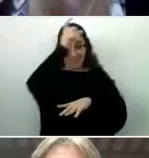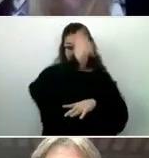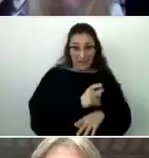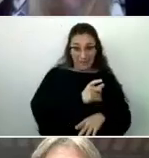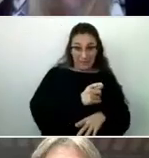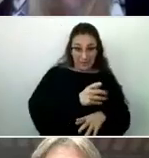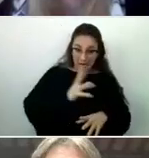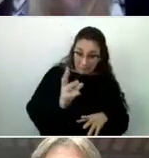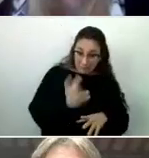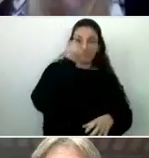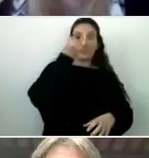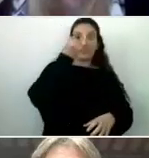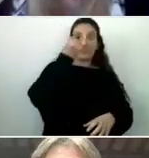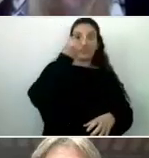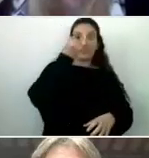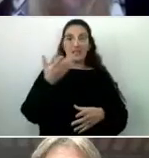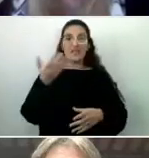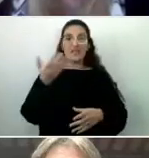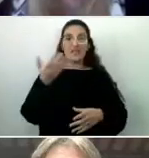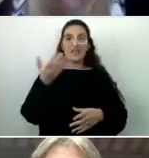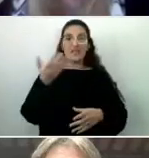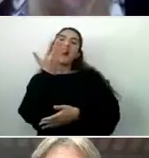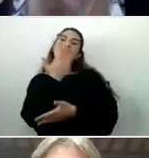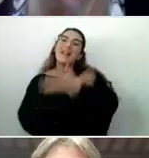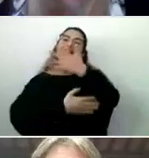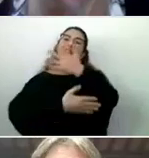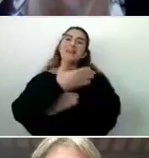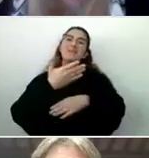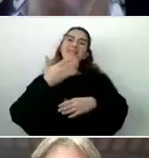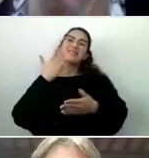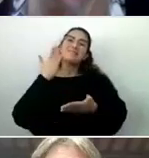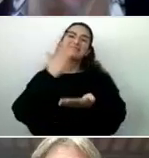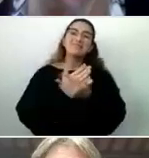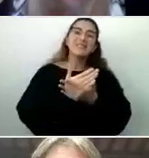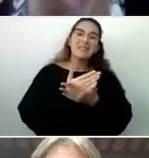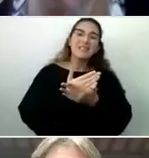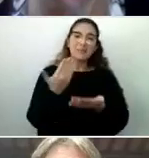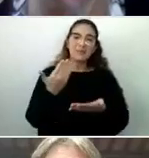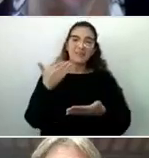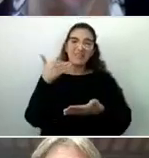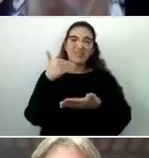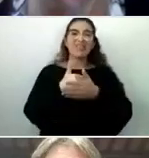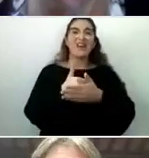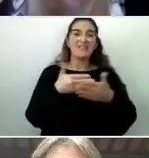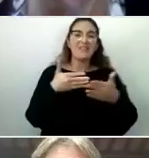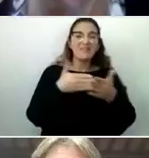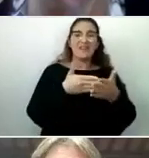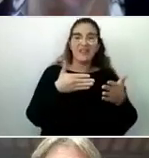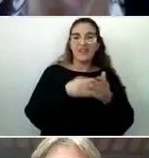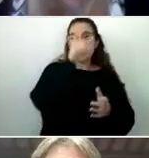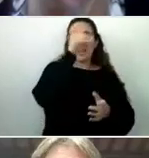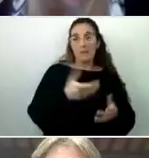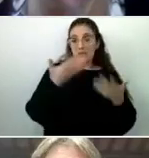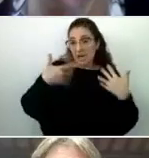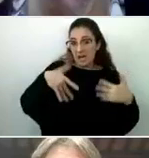discapacidad es una limitación del individuo a ser normalizada. Las